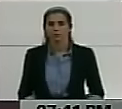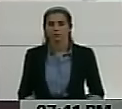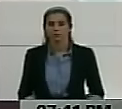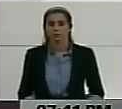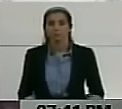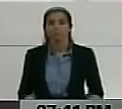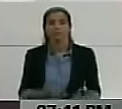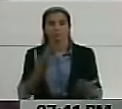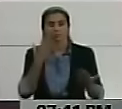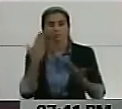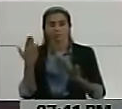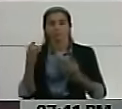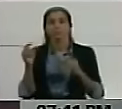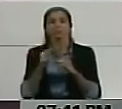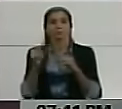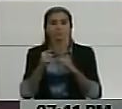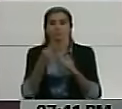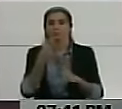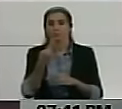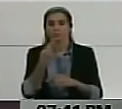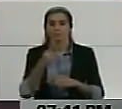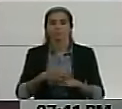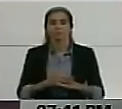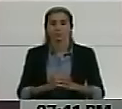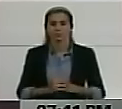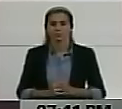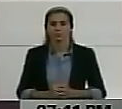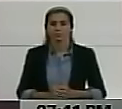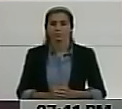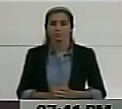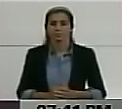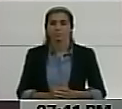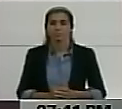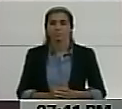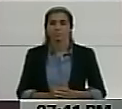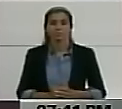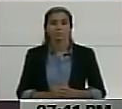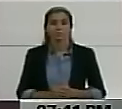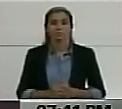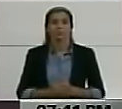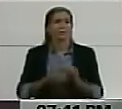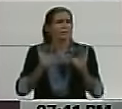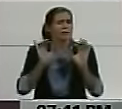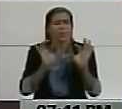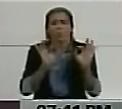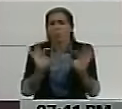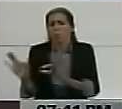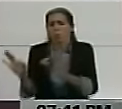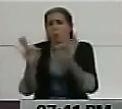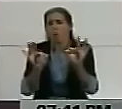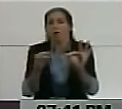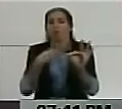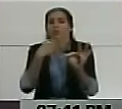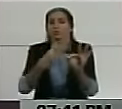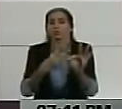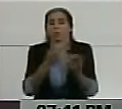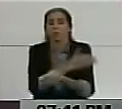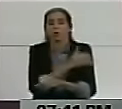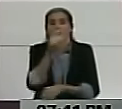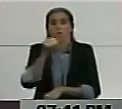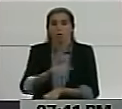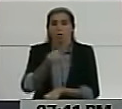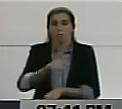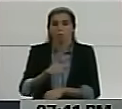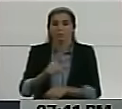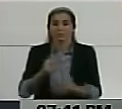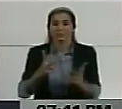Ahí tienen ustedes las palabras sin editar de los voceros de la oposición hoy día, sin